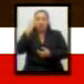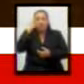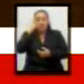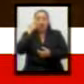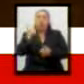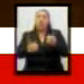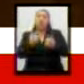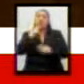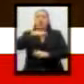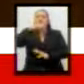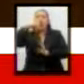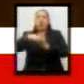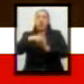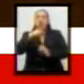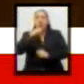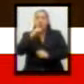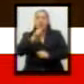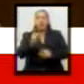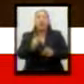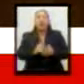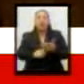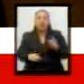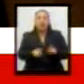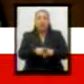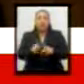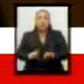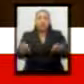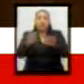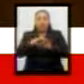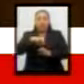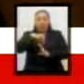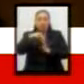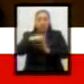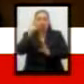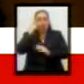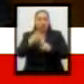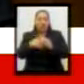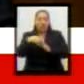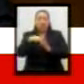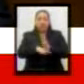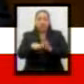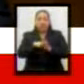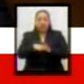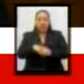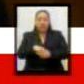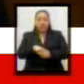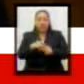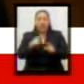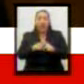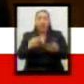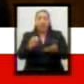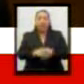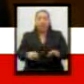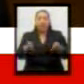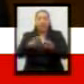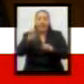los proyectos de las mujeres. También es importante tener proyectos para disminuir estas brechas. Pero una cosa fundamental, por ejemplo,